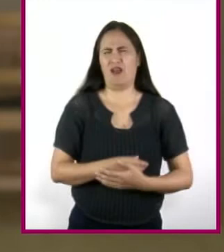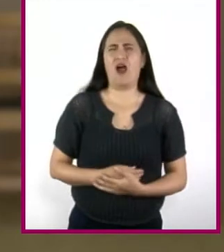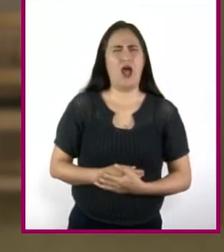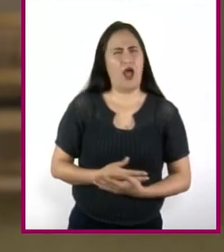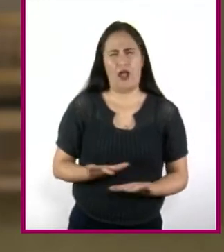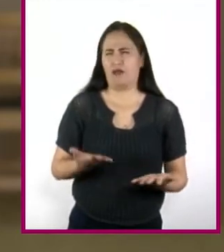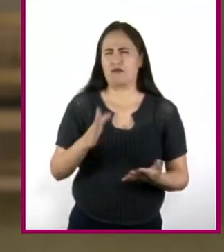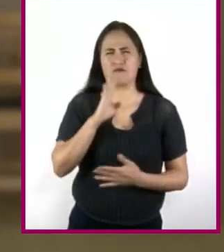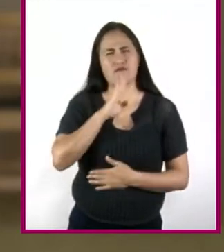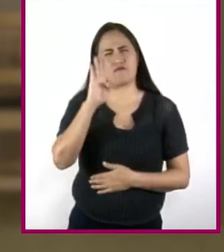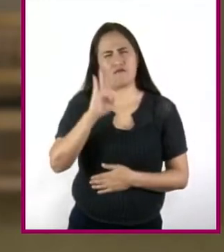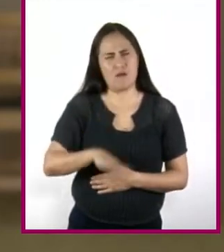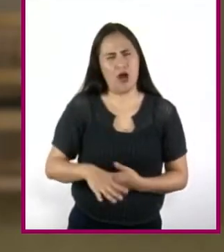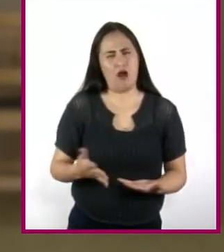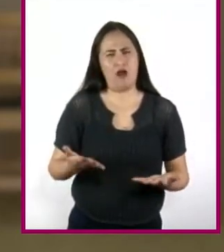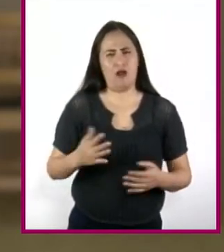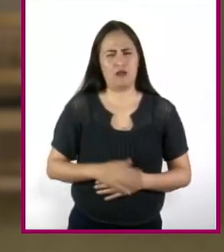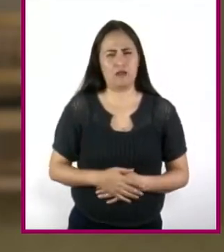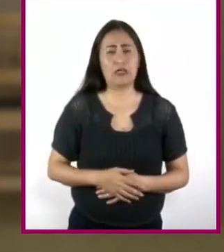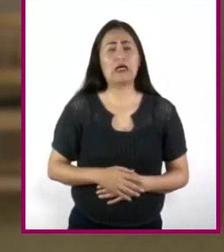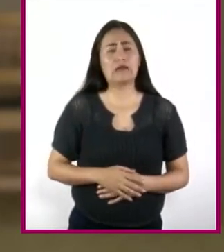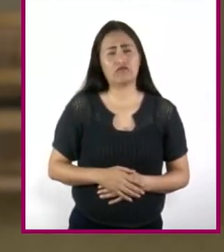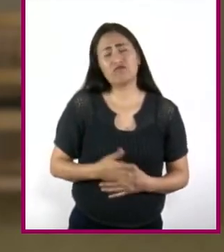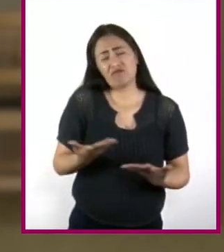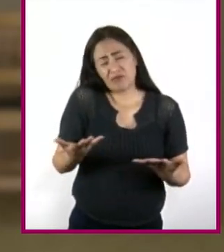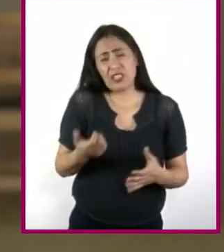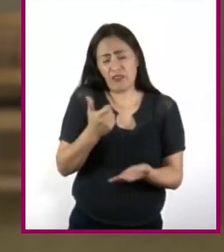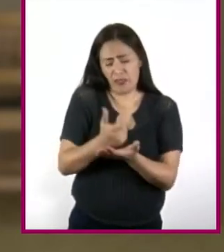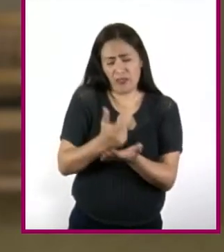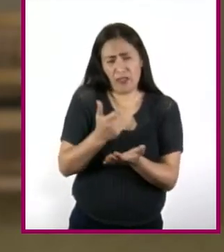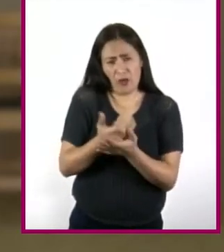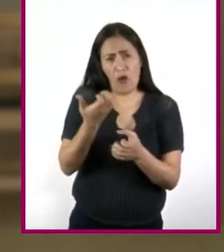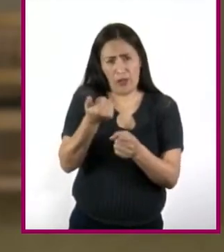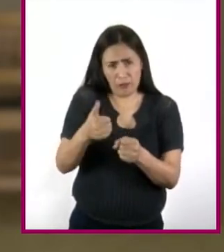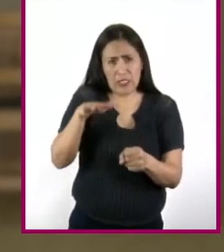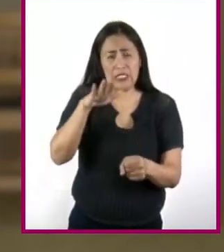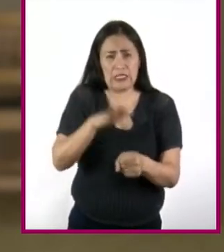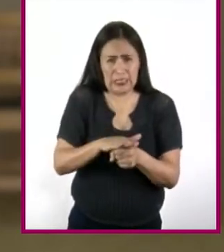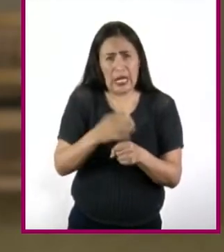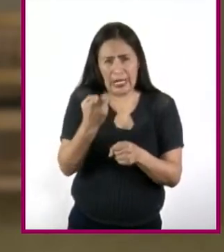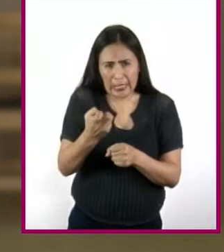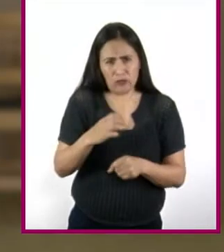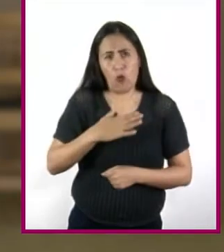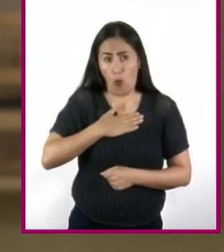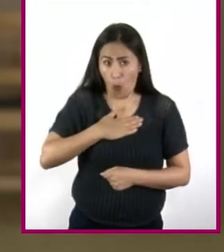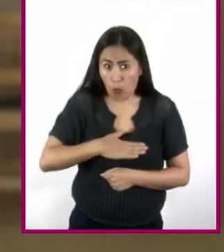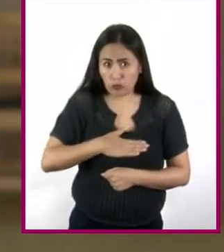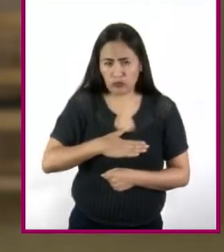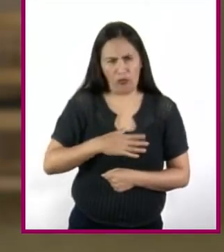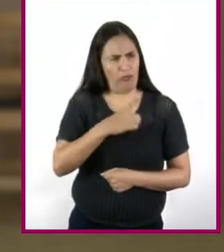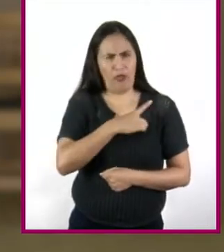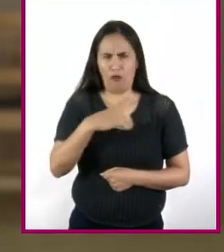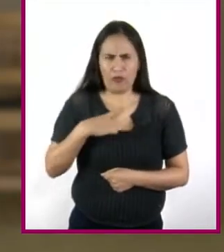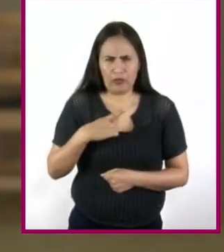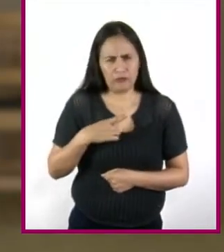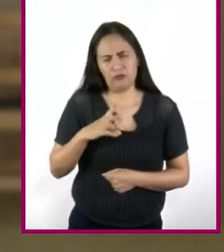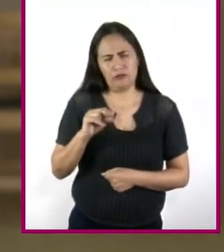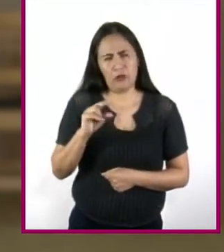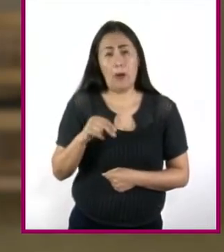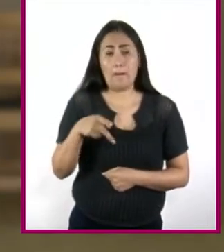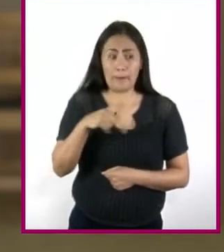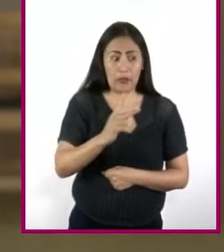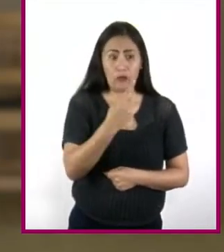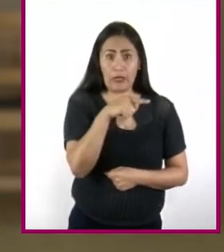Es verdad que el manejo correcto de las finanzas personales puede ayudar a no caer en deudas. Pero como papá tenía la obligación